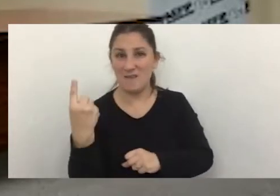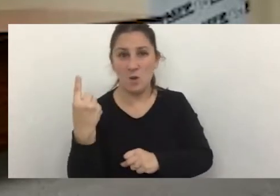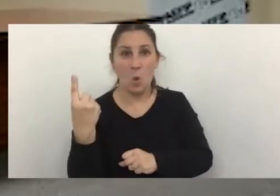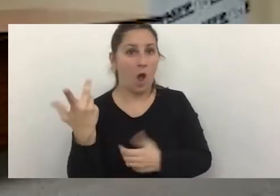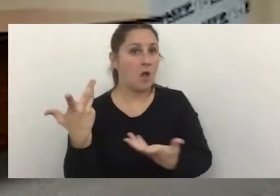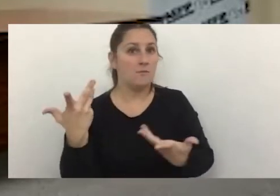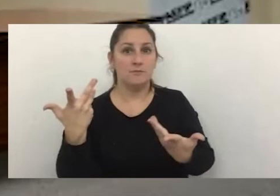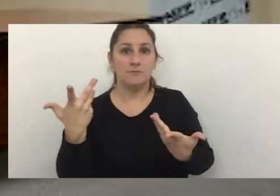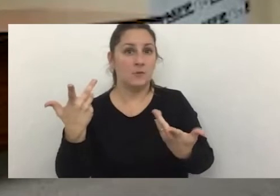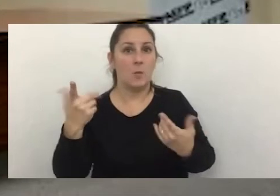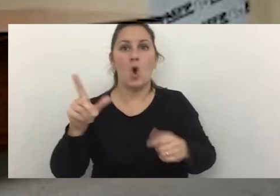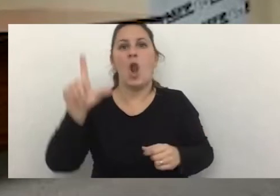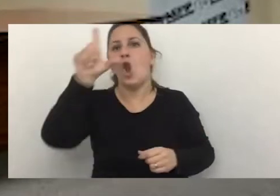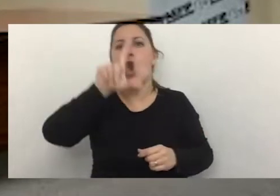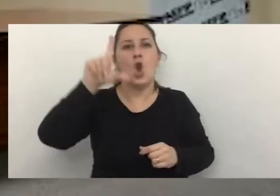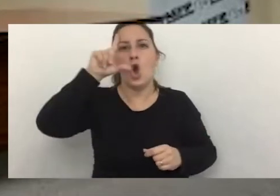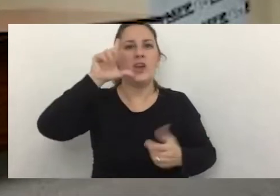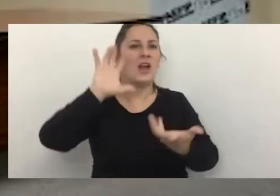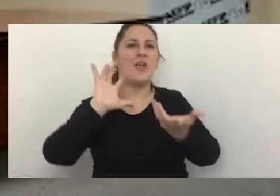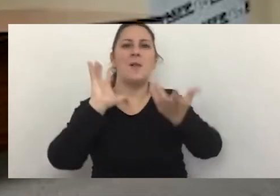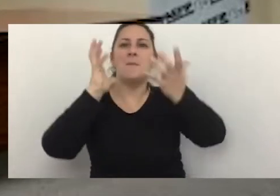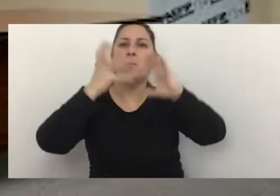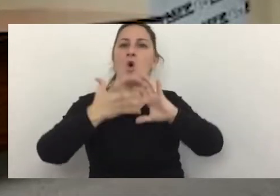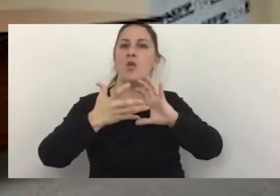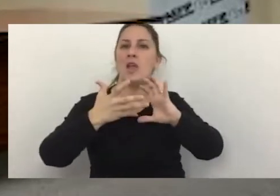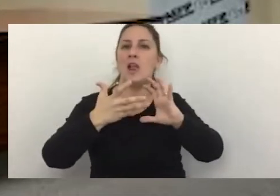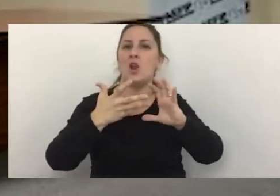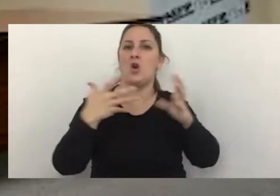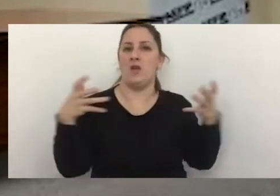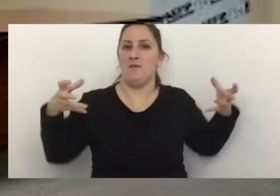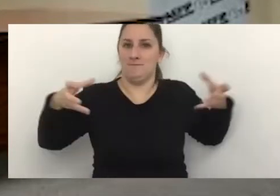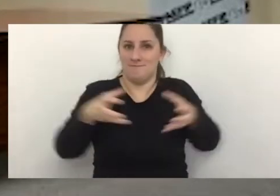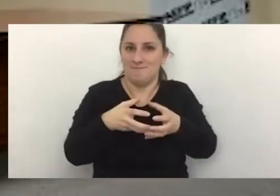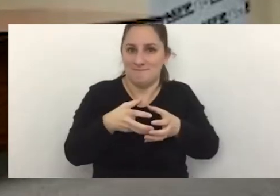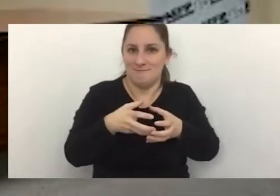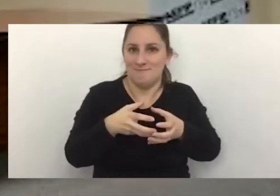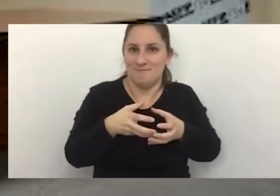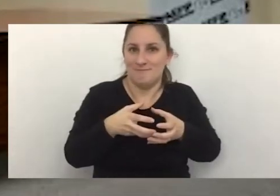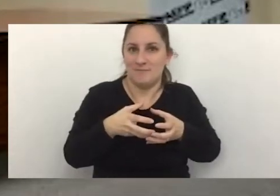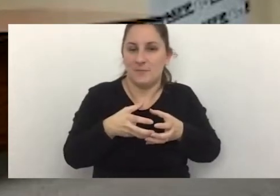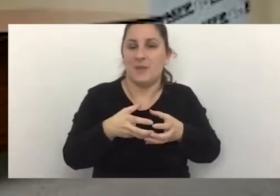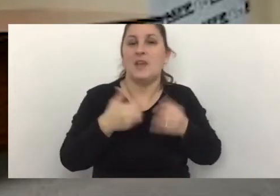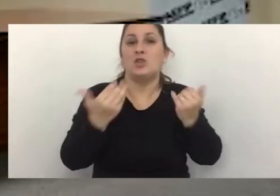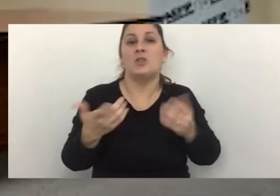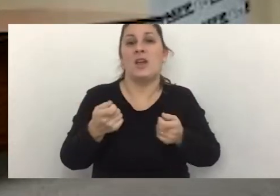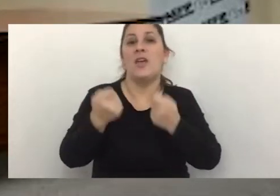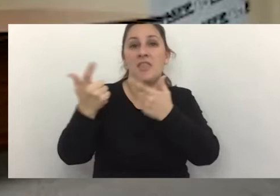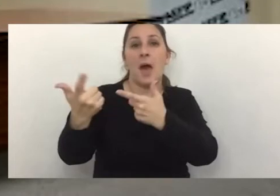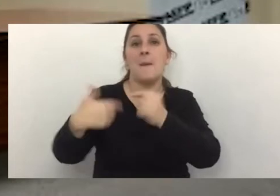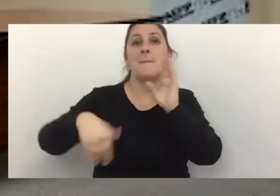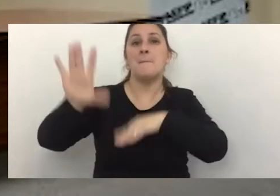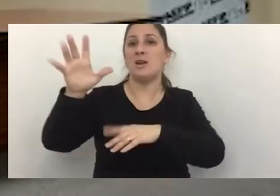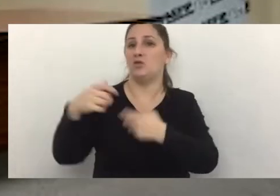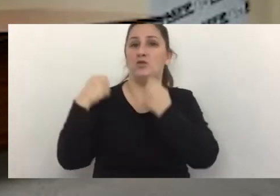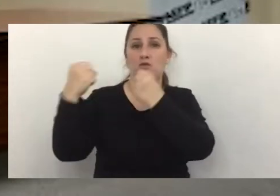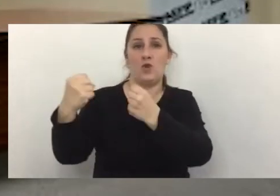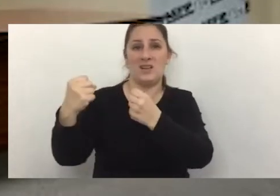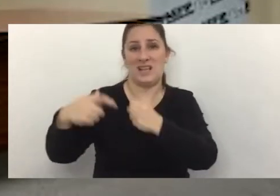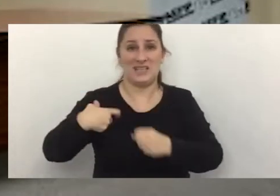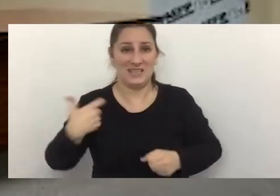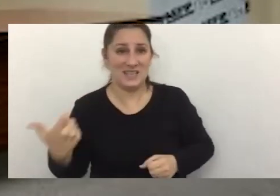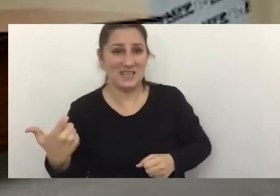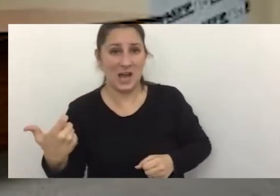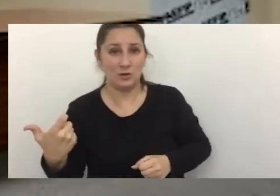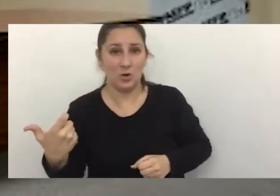la lógica del modelo de unicidad promocionada y le tenemos que dar mayor fortaleza al sindicato con personería